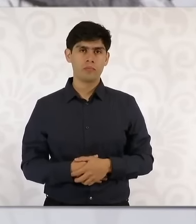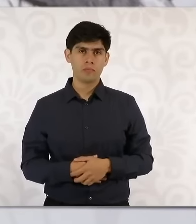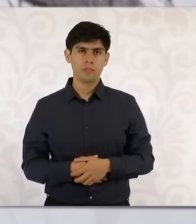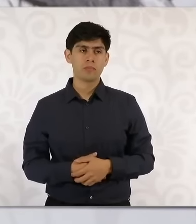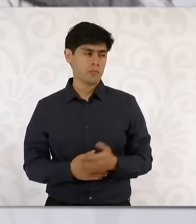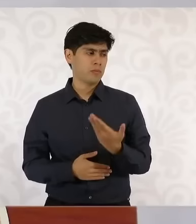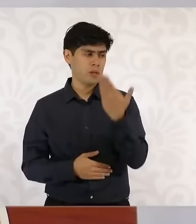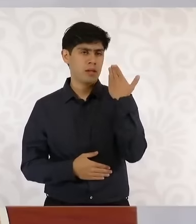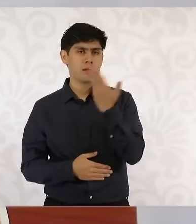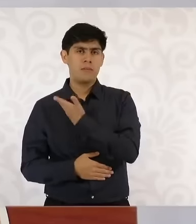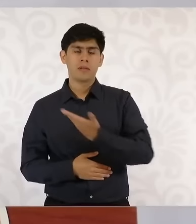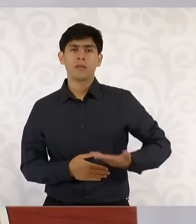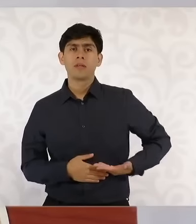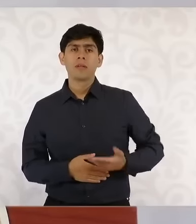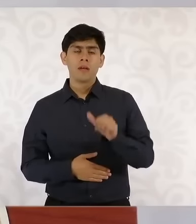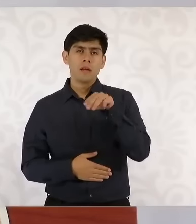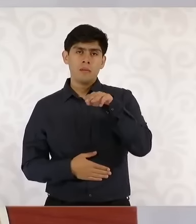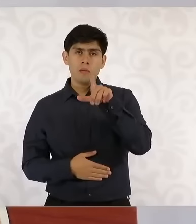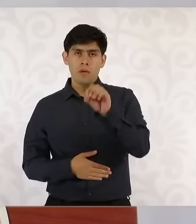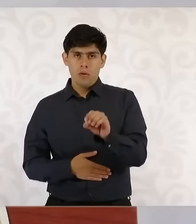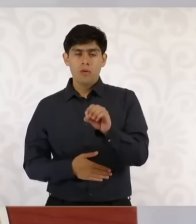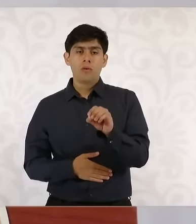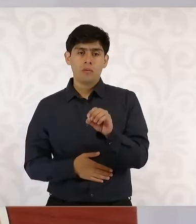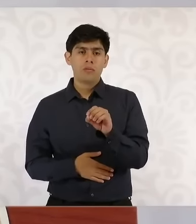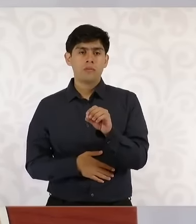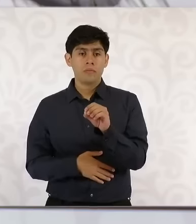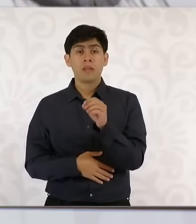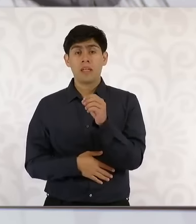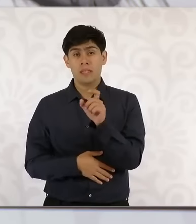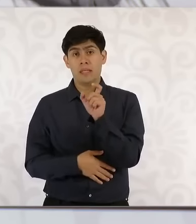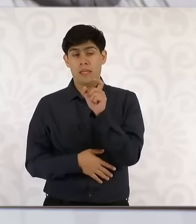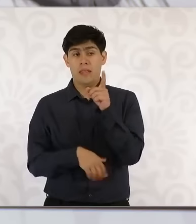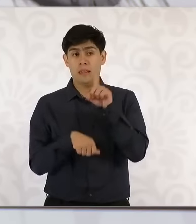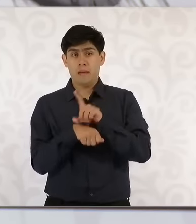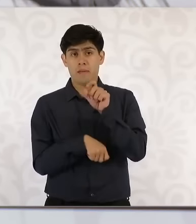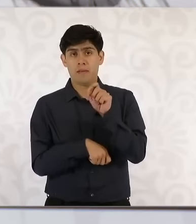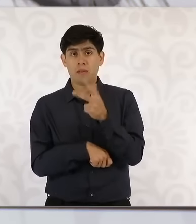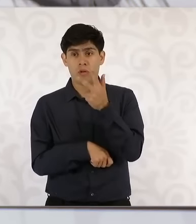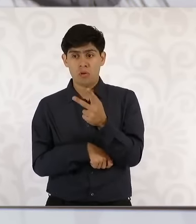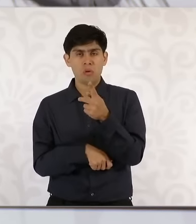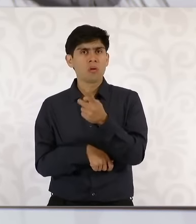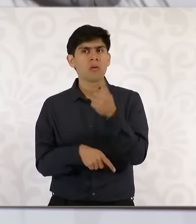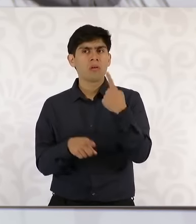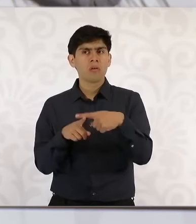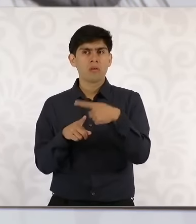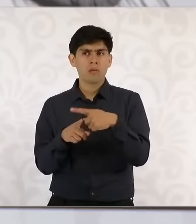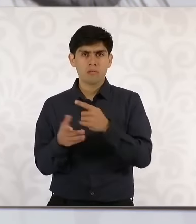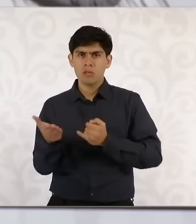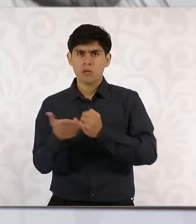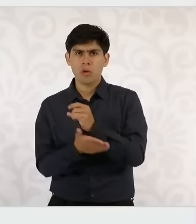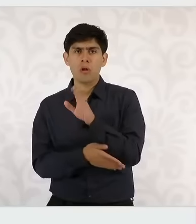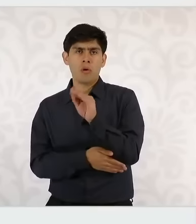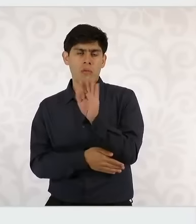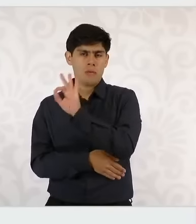Con el presidente López Obrador fue en el 28 y tuvo 90% de aprobación, porque la oposición además decidió no participar,